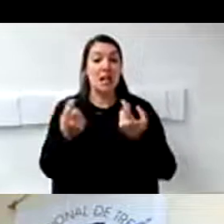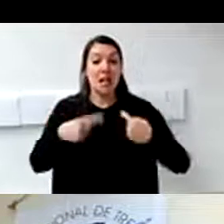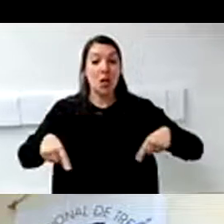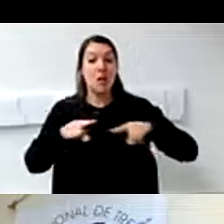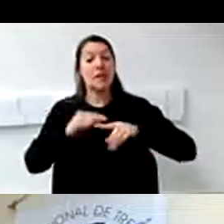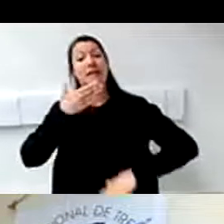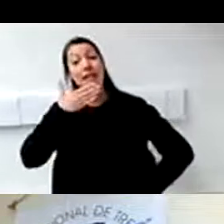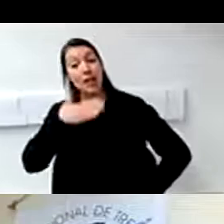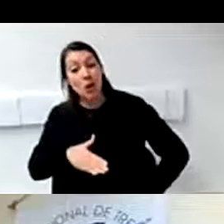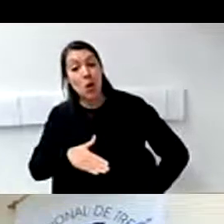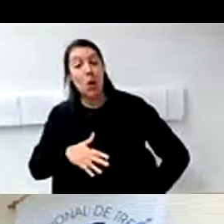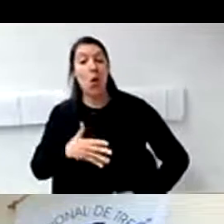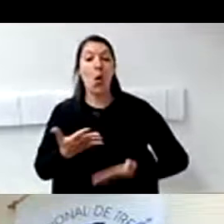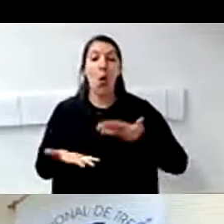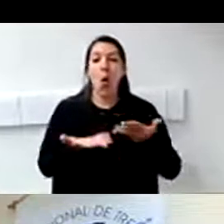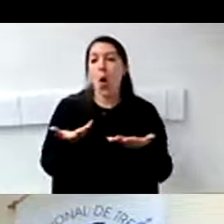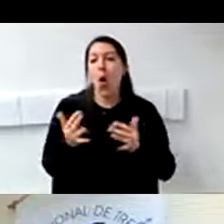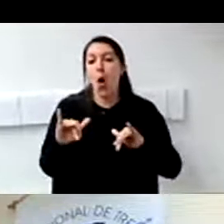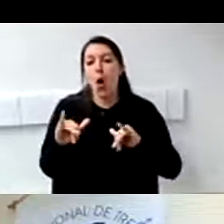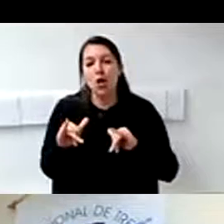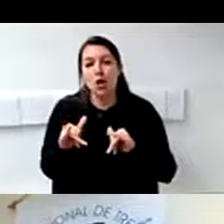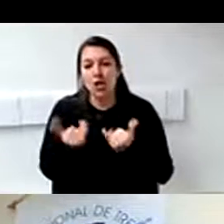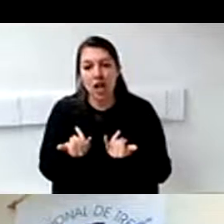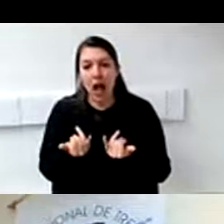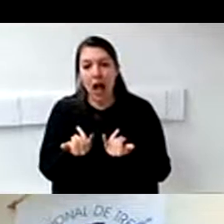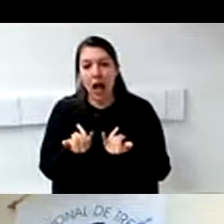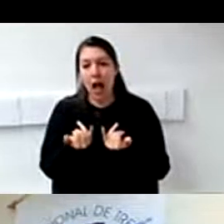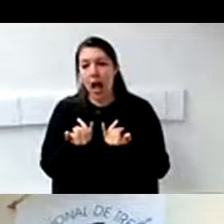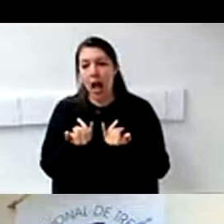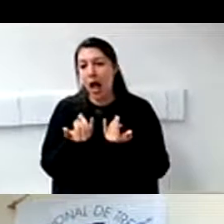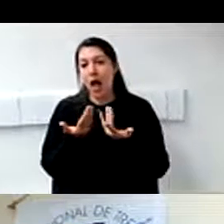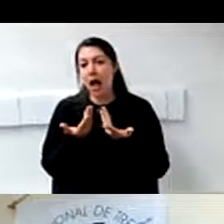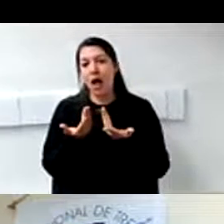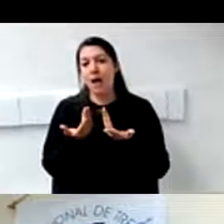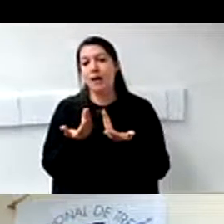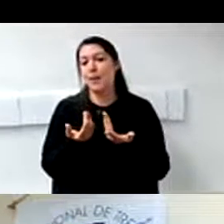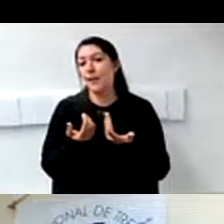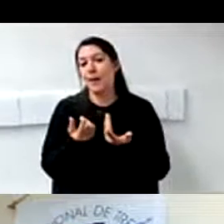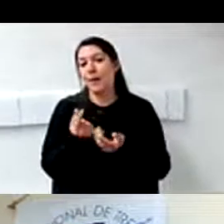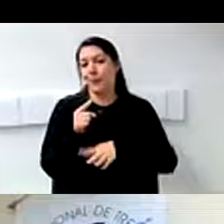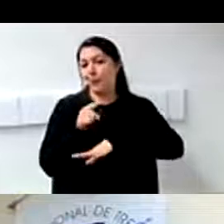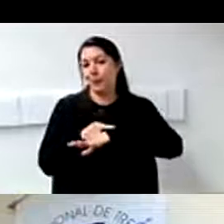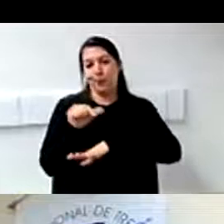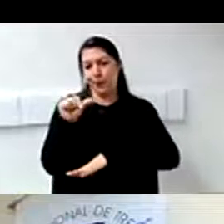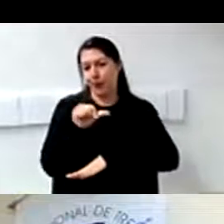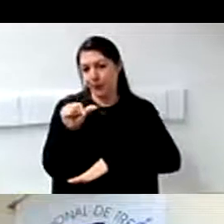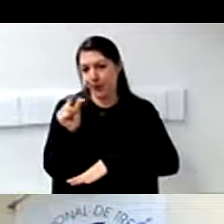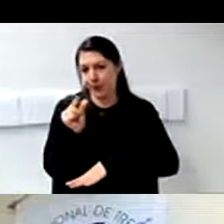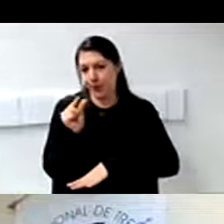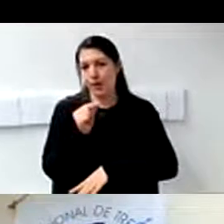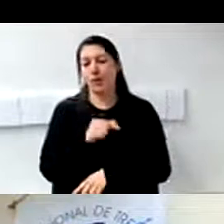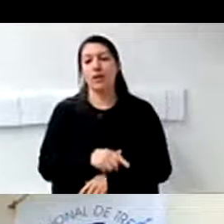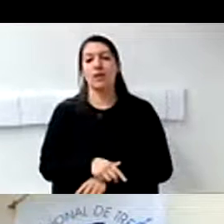se entendió, o si ya pasamos a lo que nos va quedando. Tenemos poco tiempo, dice Agustín. Bien, entonces